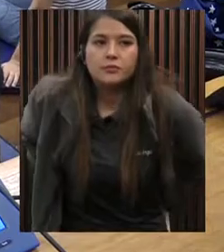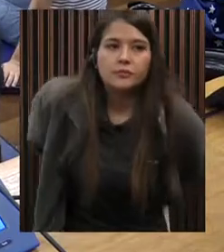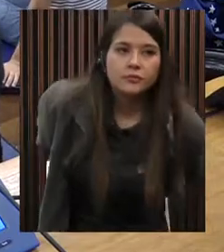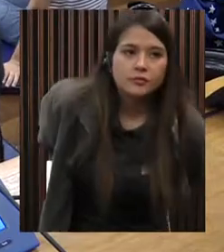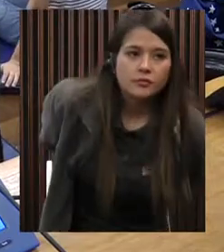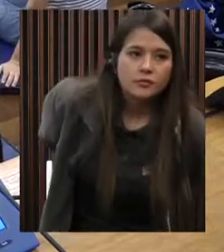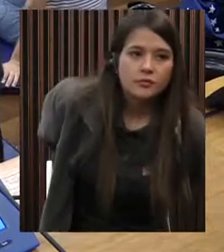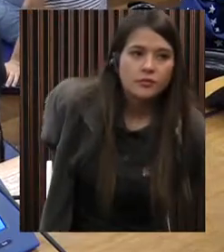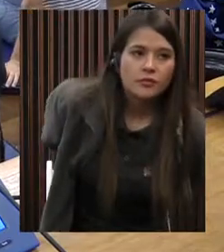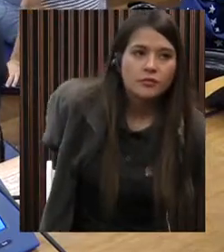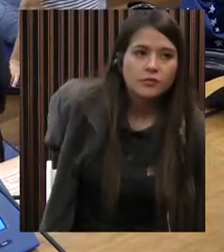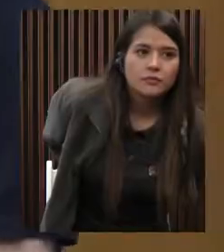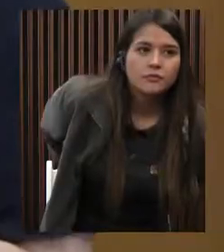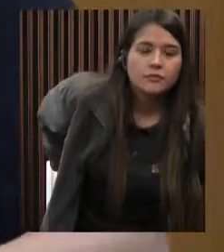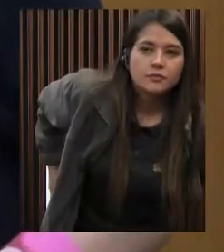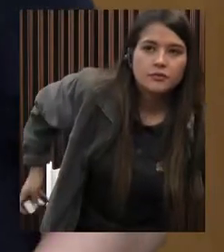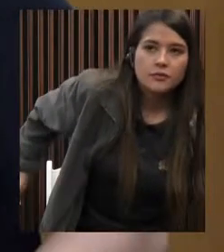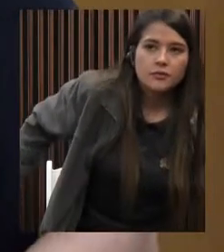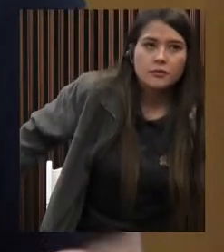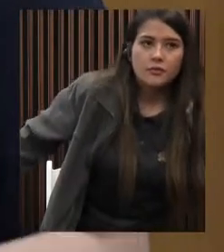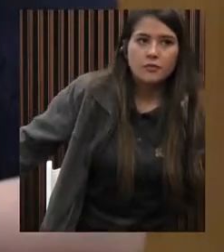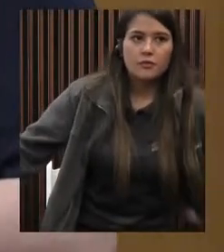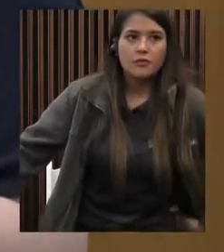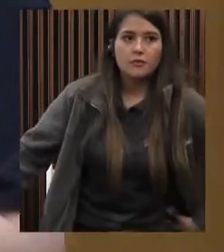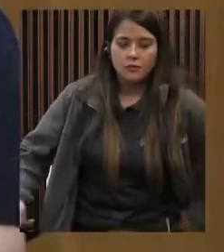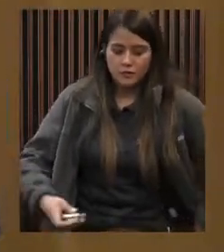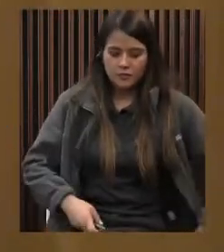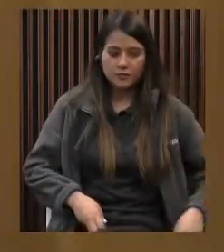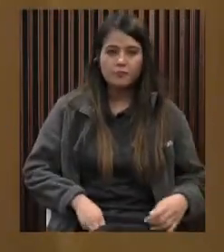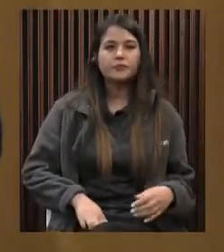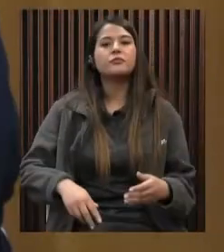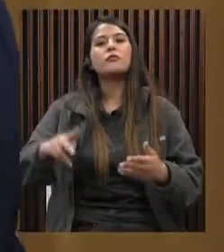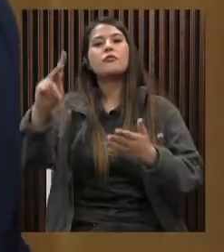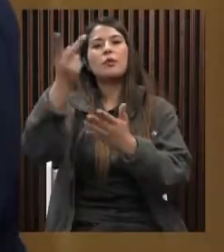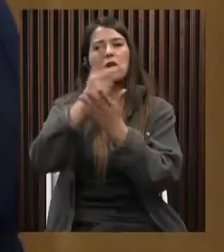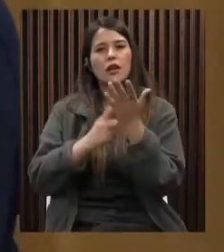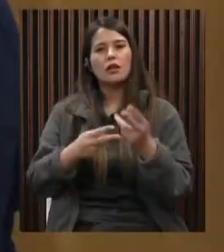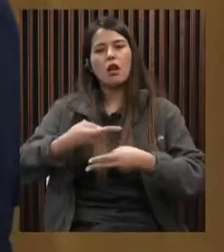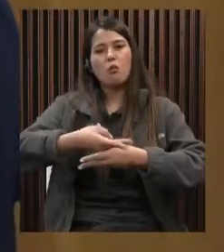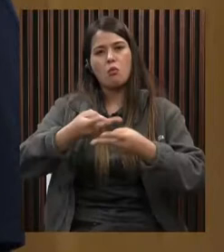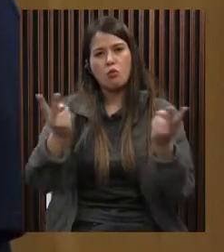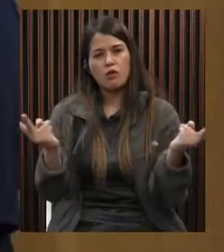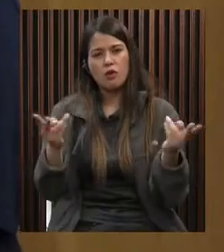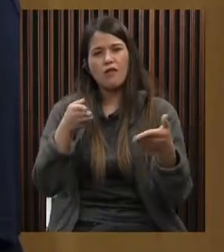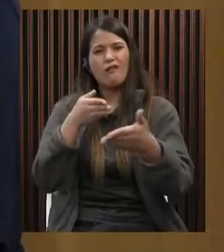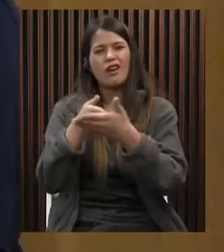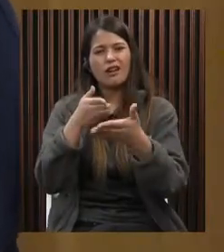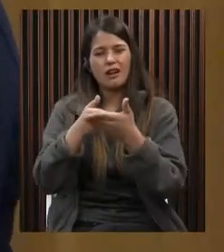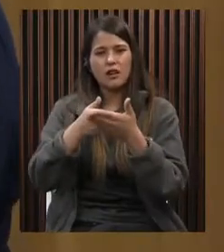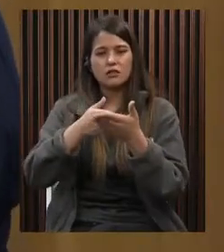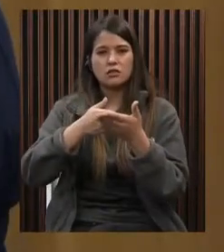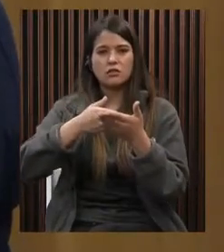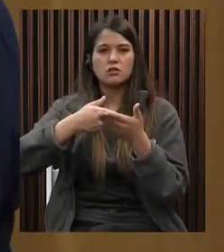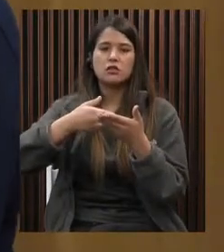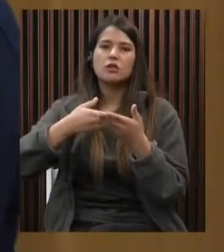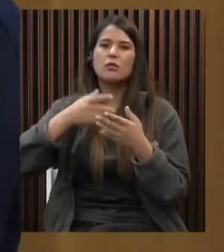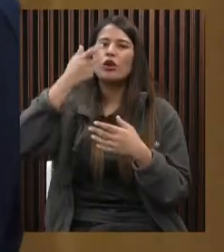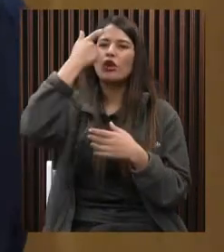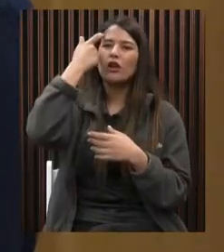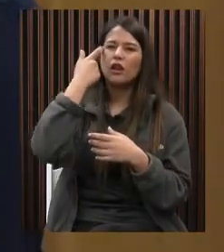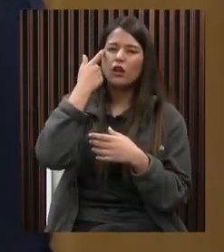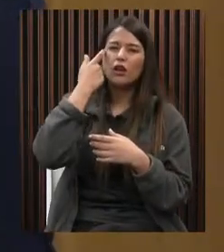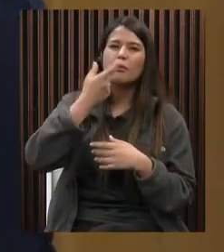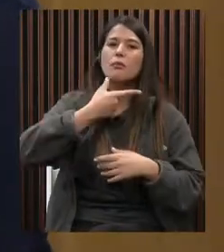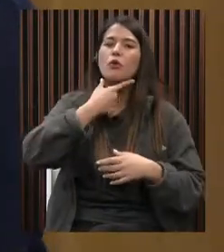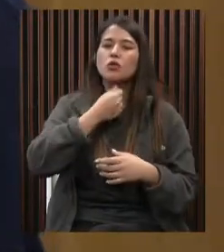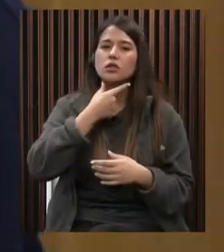ver las barreras para las artistas, para los públicos y todas las barreras para el personal. Pero creo que lo que me gustaría